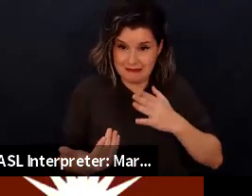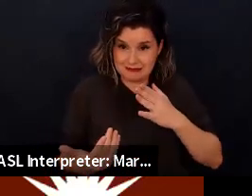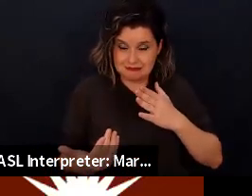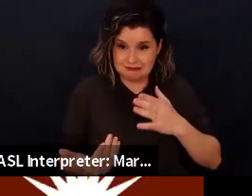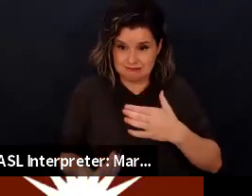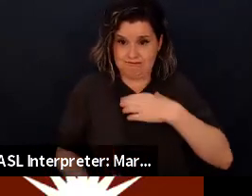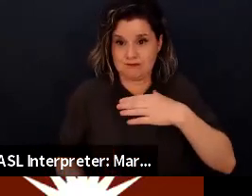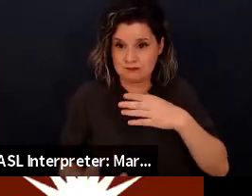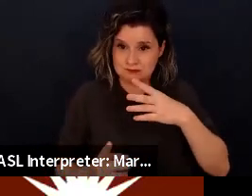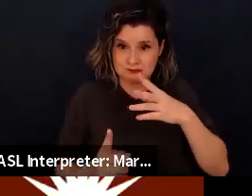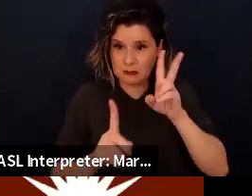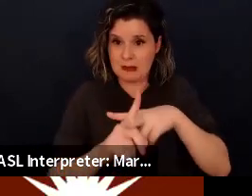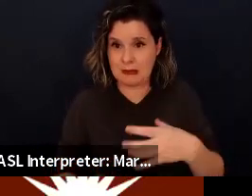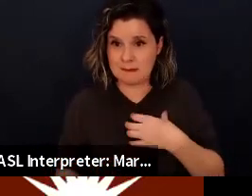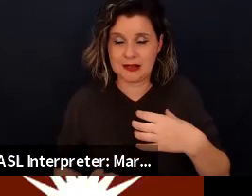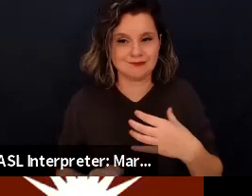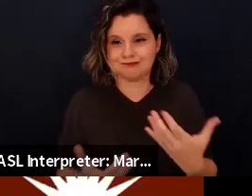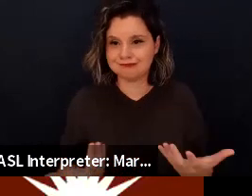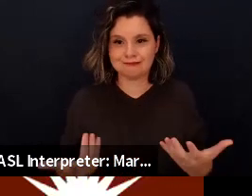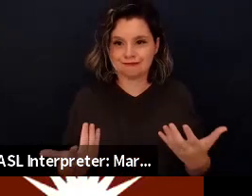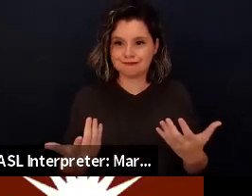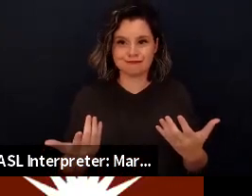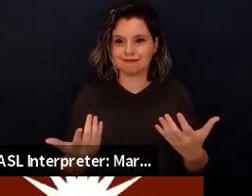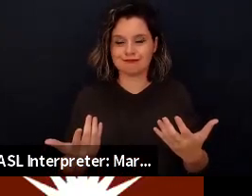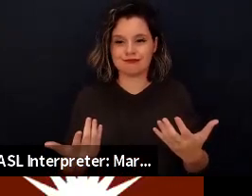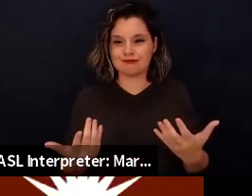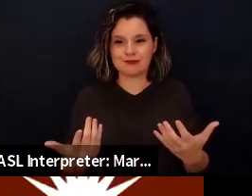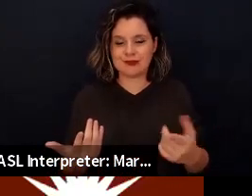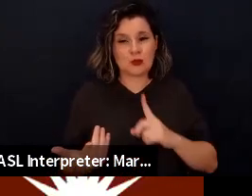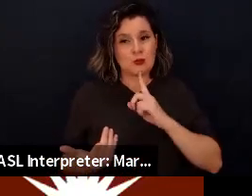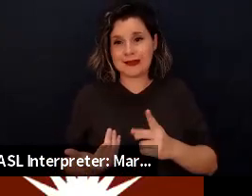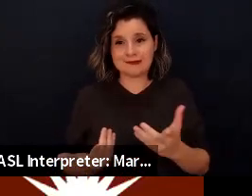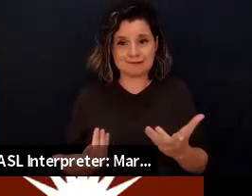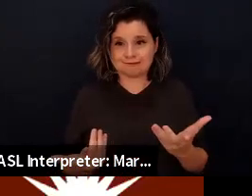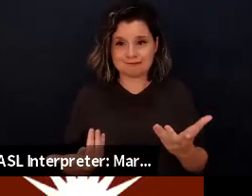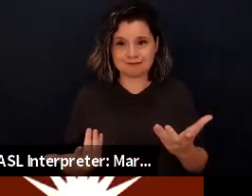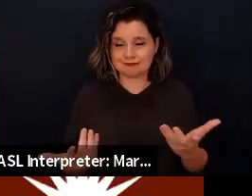investigaciones no significa o no realmente no da,